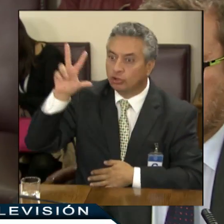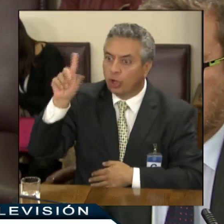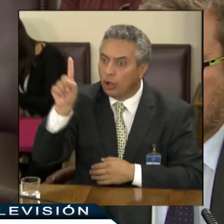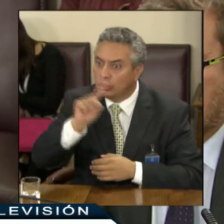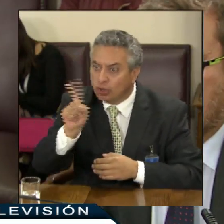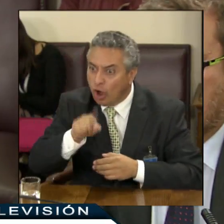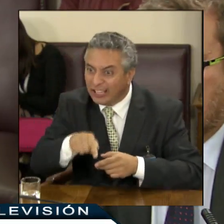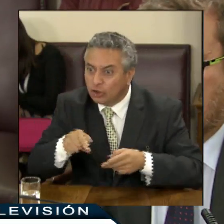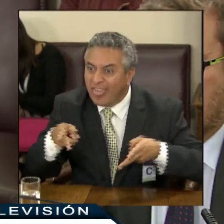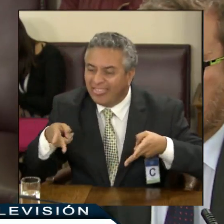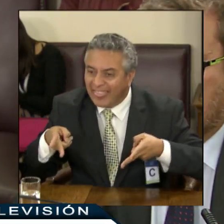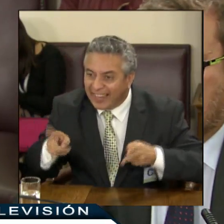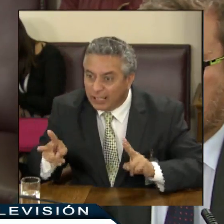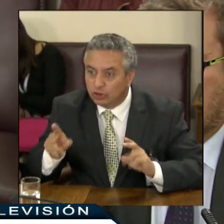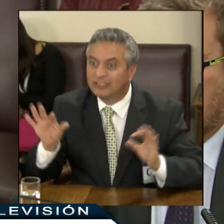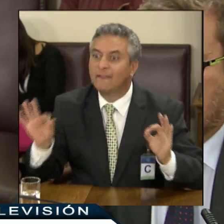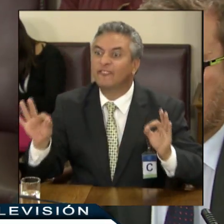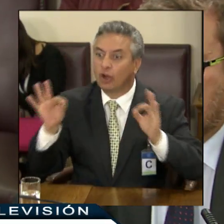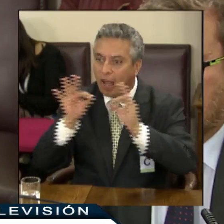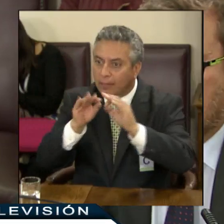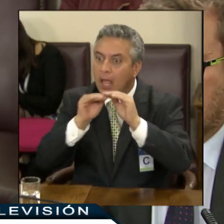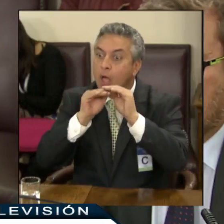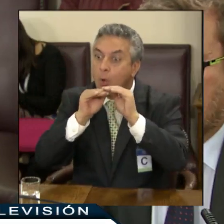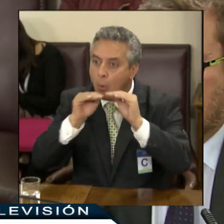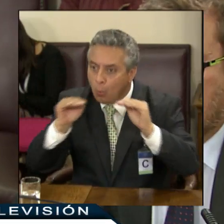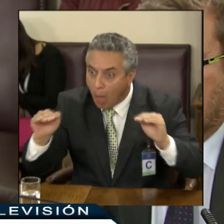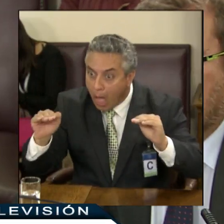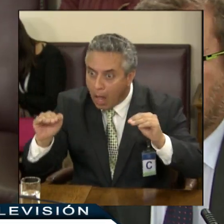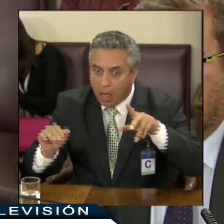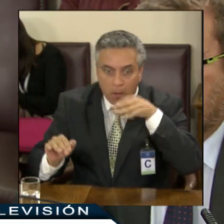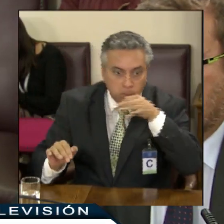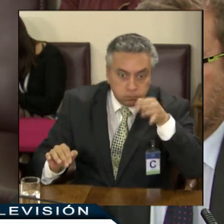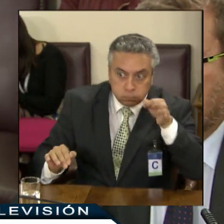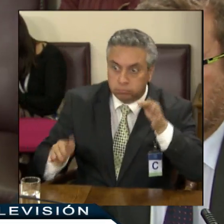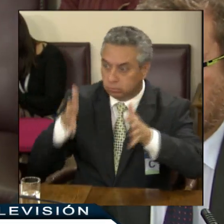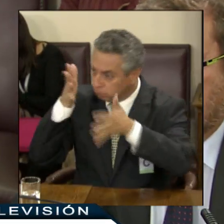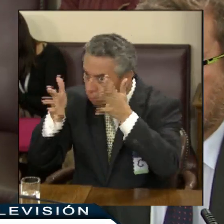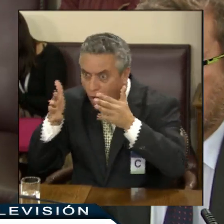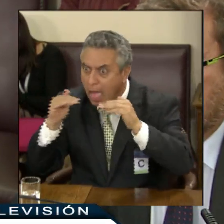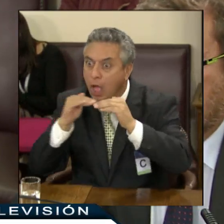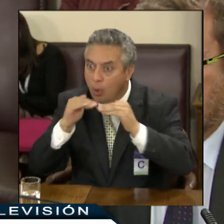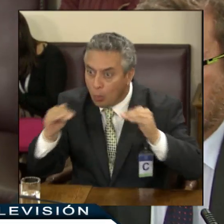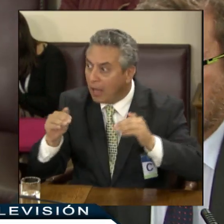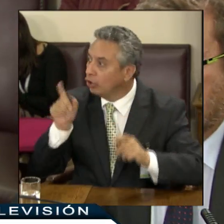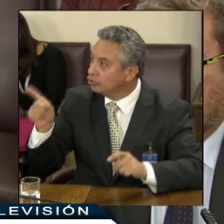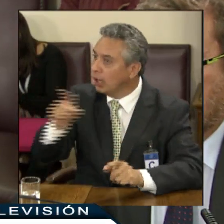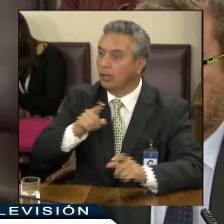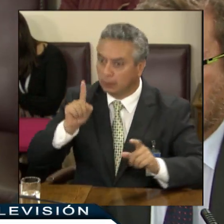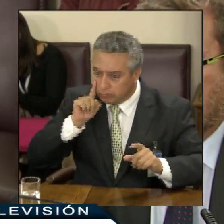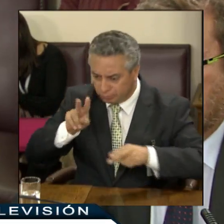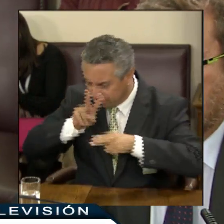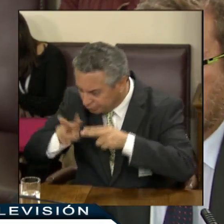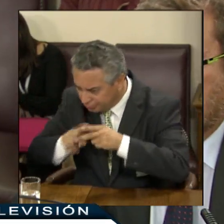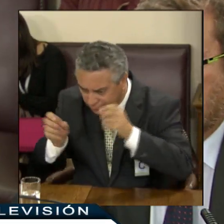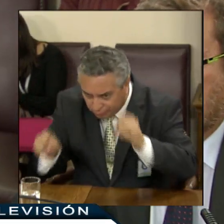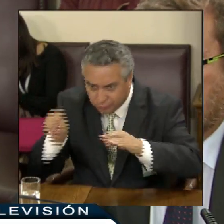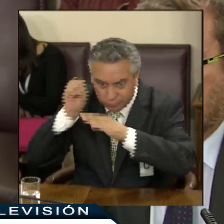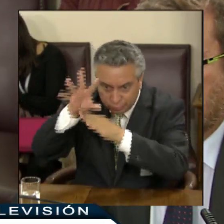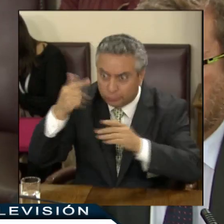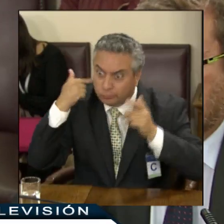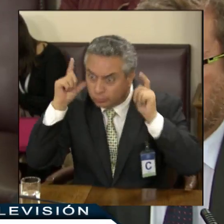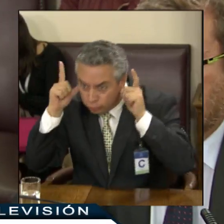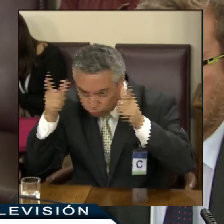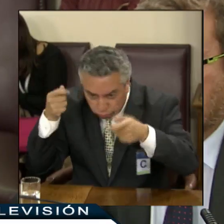vinculante por tanto existe igual reconocimiento Y si las concesionarias trabajan invierten en equipo para dar señal con